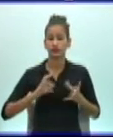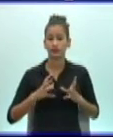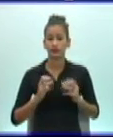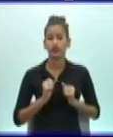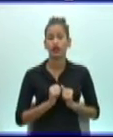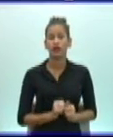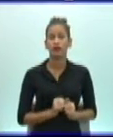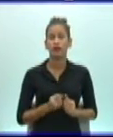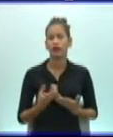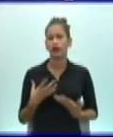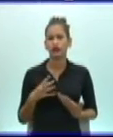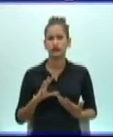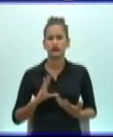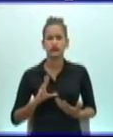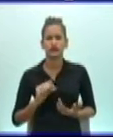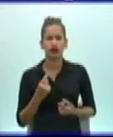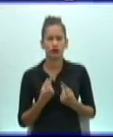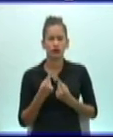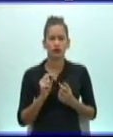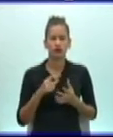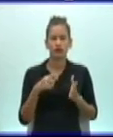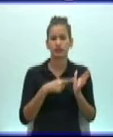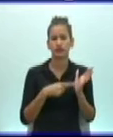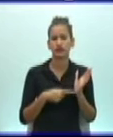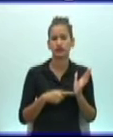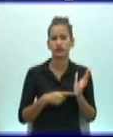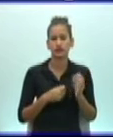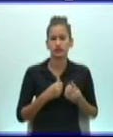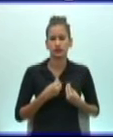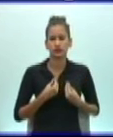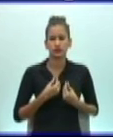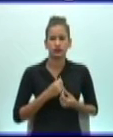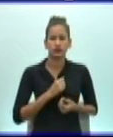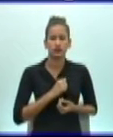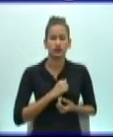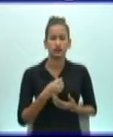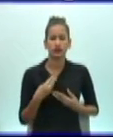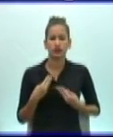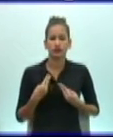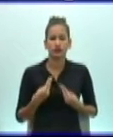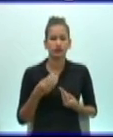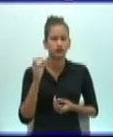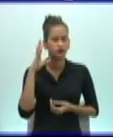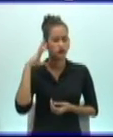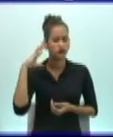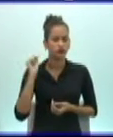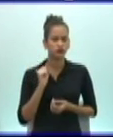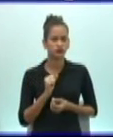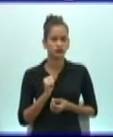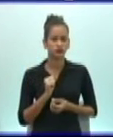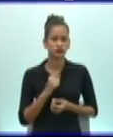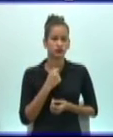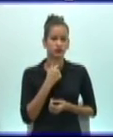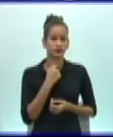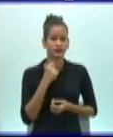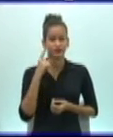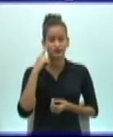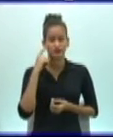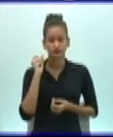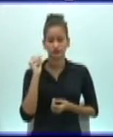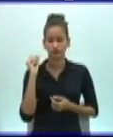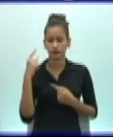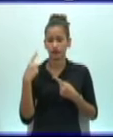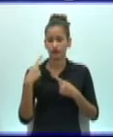referirnos a algunos elementos que queremos dar a entender. Su cabello rubio era el sol. Su